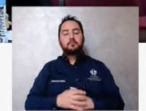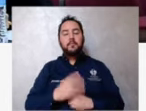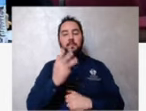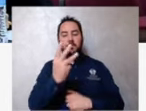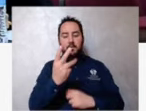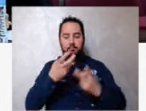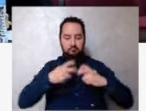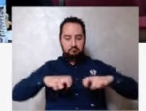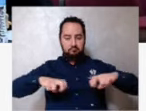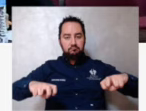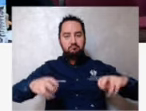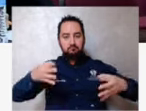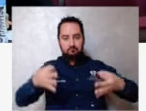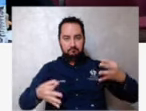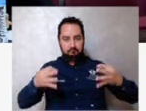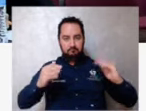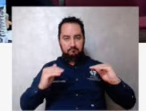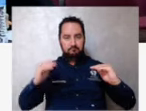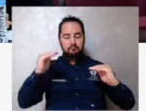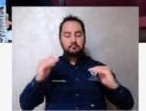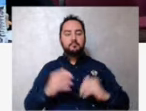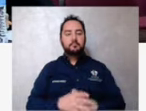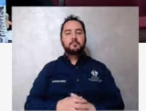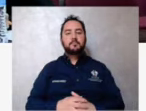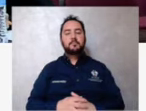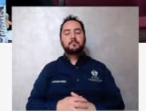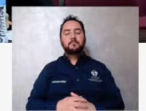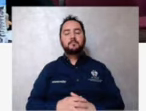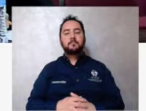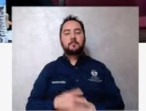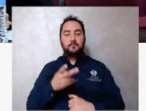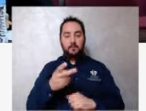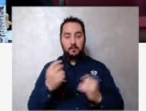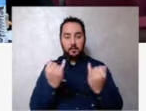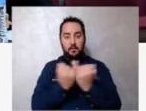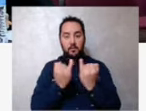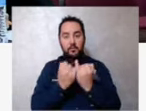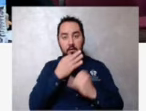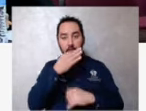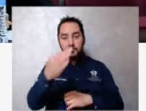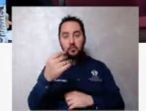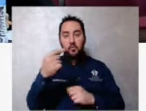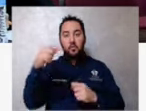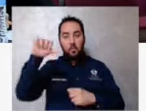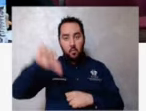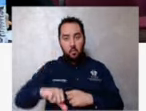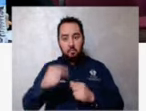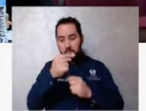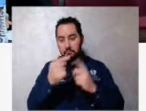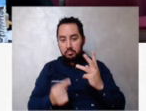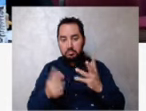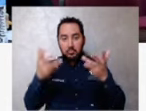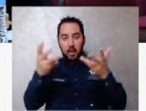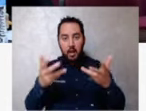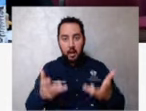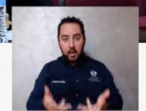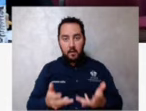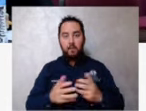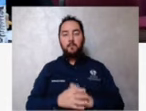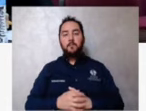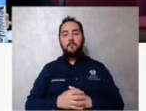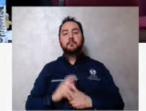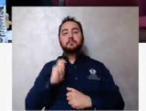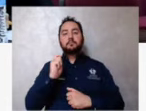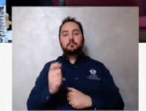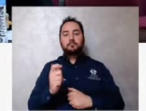tres magistraturas integrantes de este tribunal. Asimismo, le informo el orden del día programado para esta sesión pública,